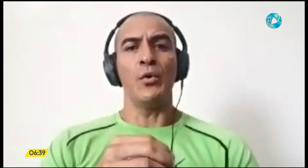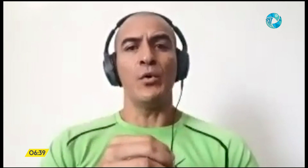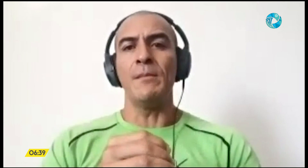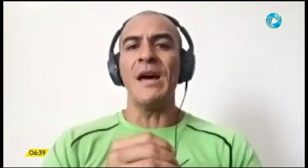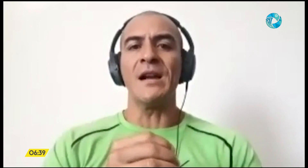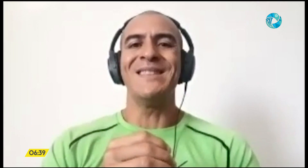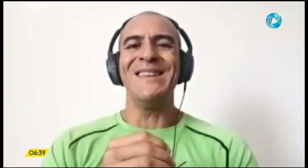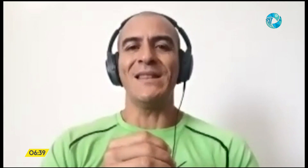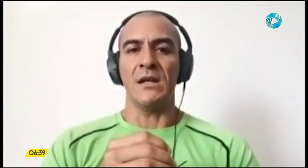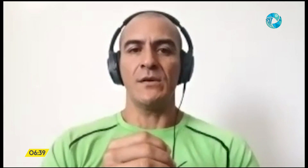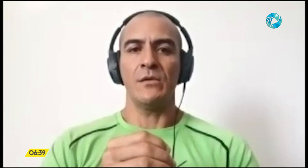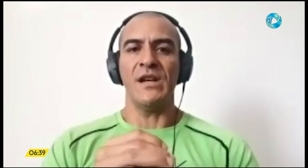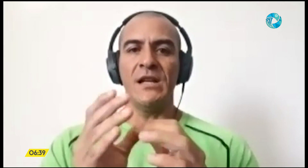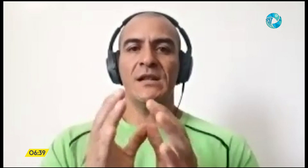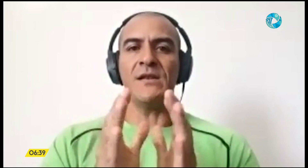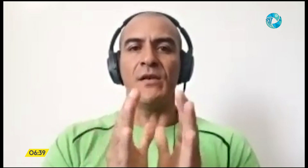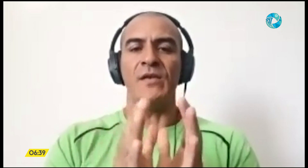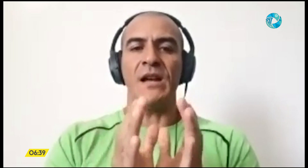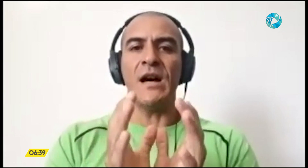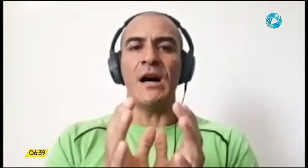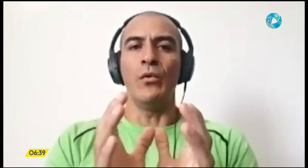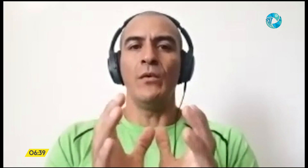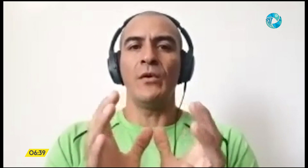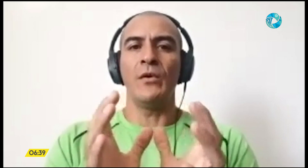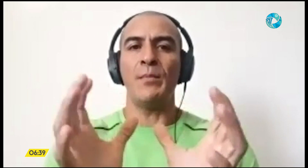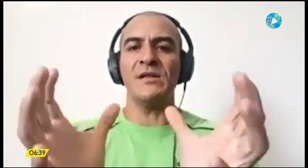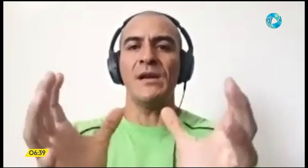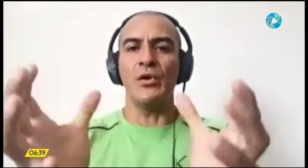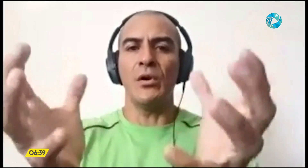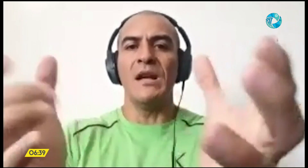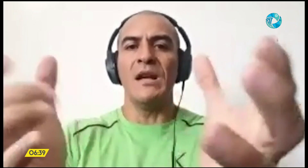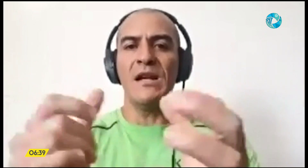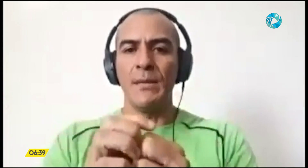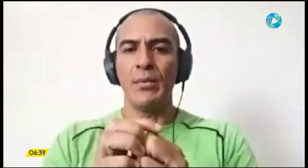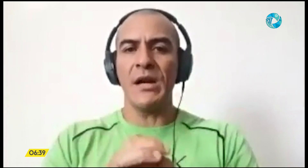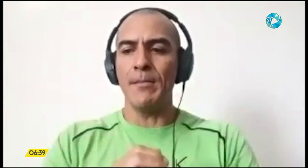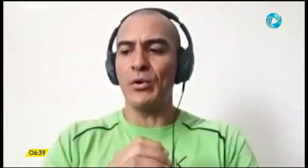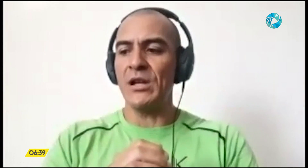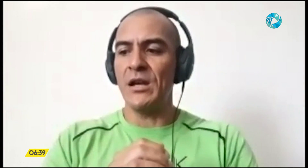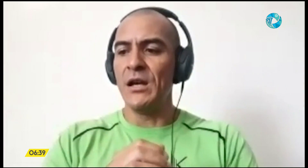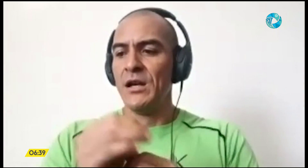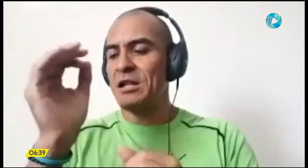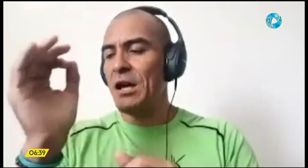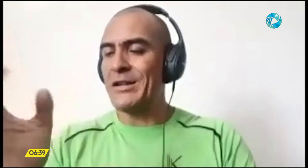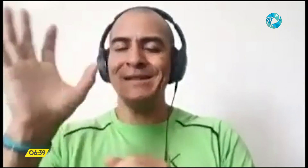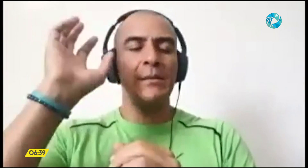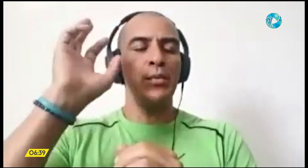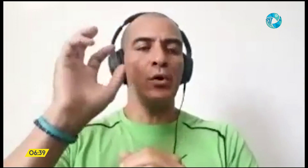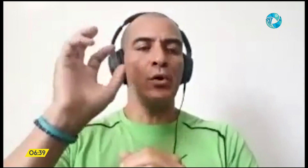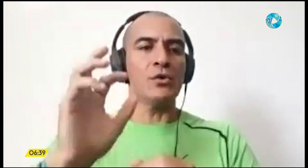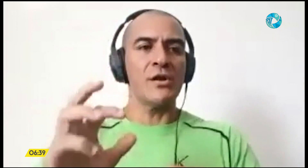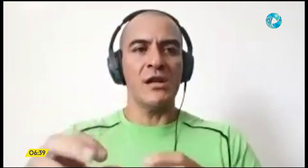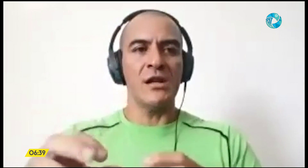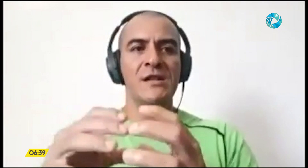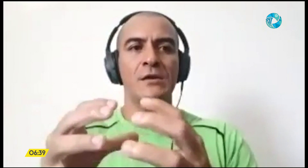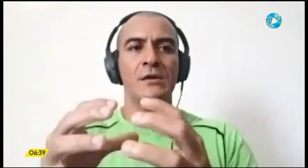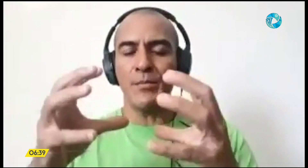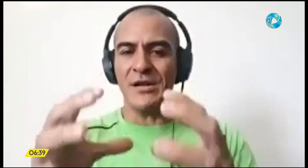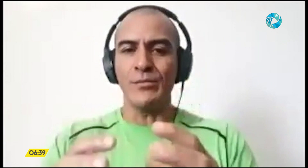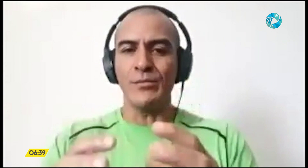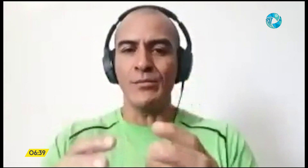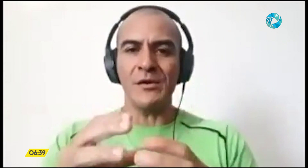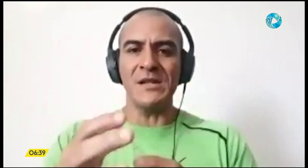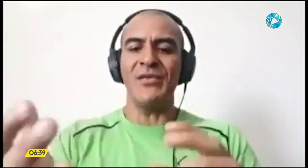poder enviar dietas. O sea, dietas se refiere a una prescripción. Melissa, por ejemplo, tiene diabetes tipo 2 y ella necesita una